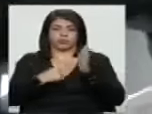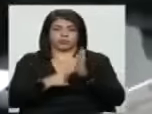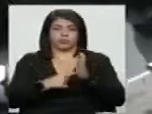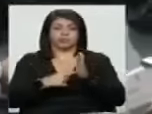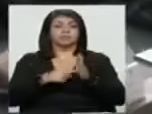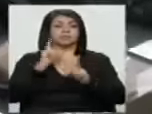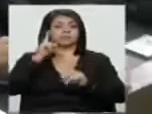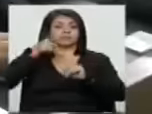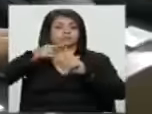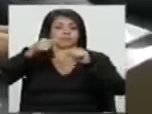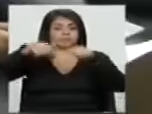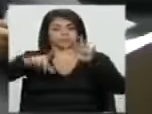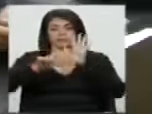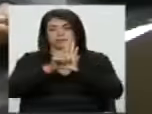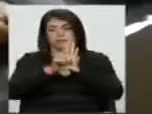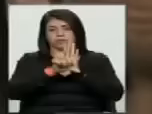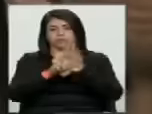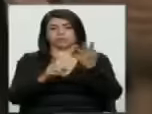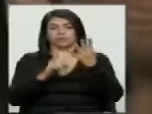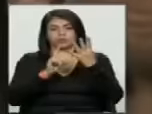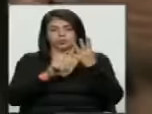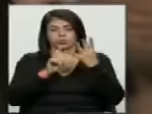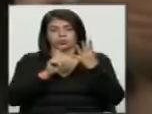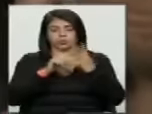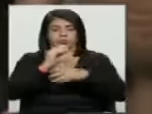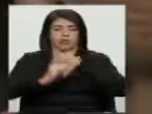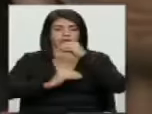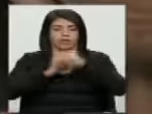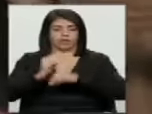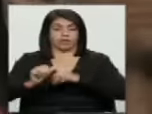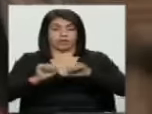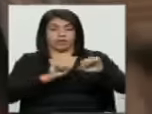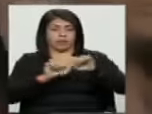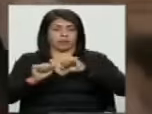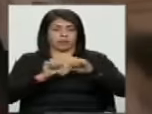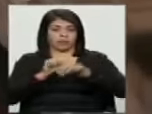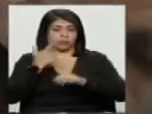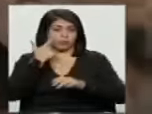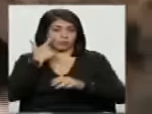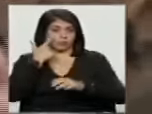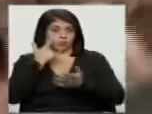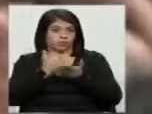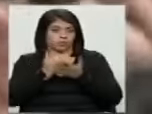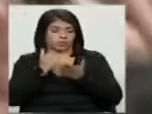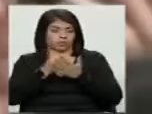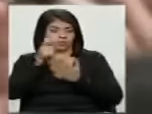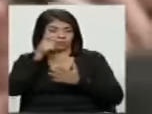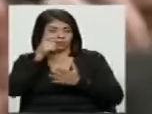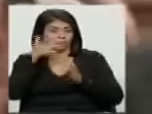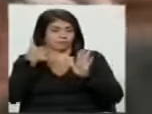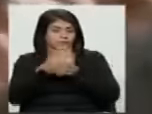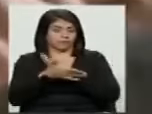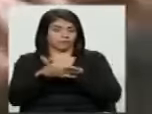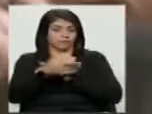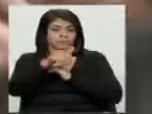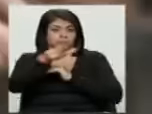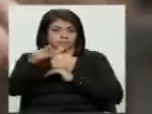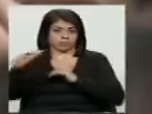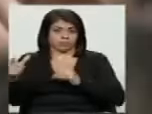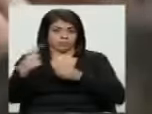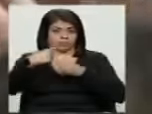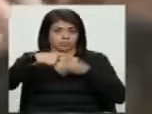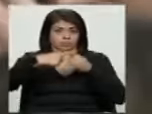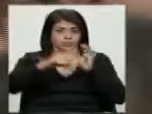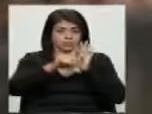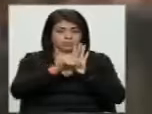de los fines de esta ley. 4. Realizar las actuaciones de verificación y supervisión sobre los sujetos de esta ley.